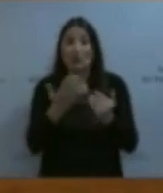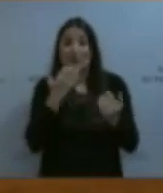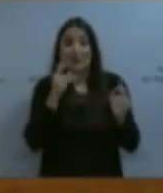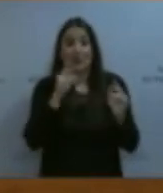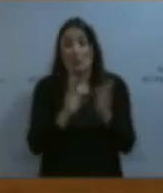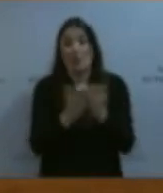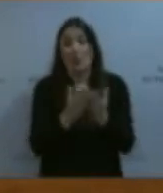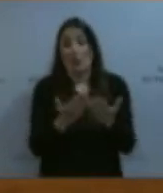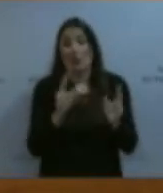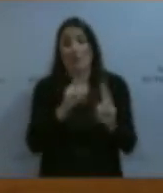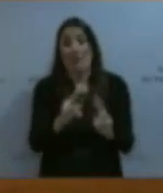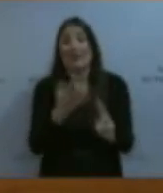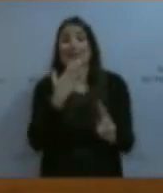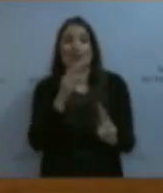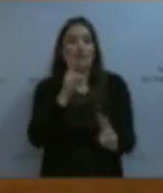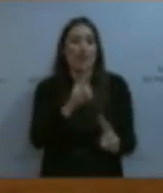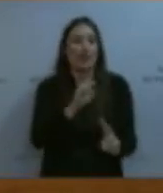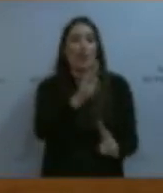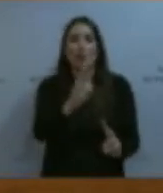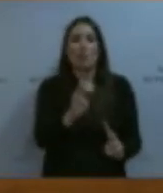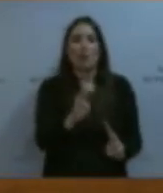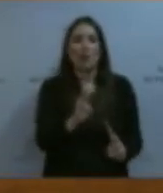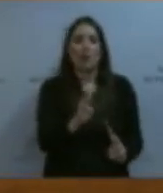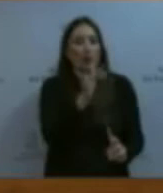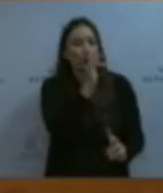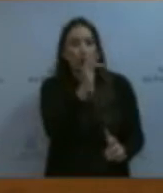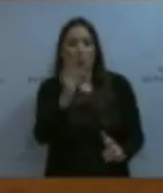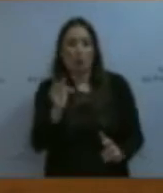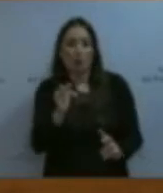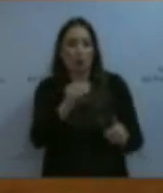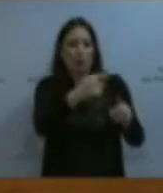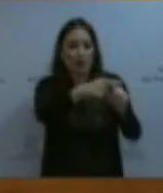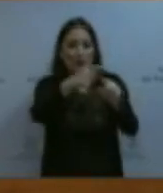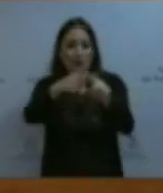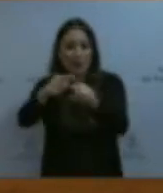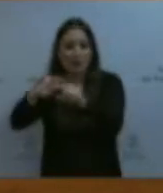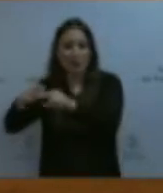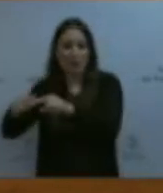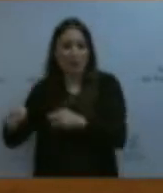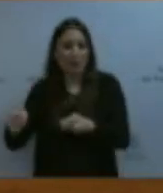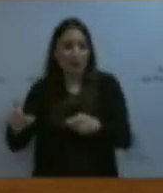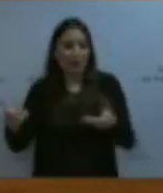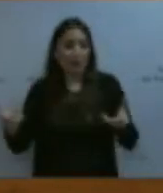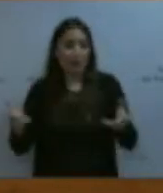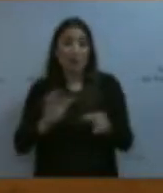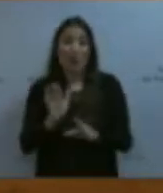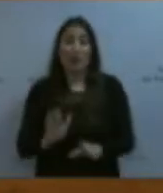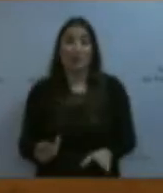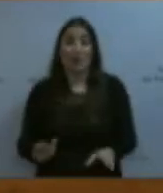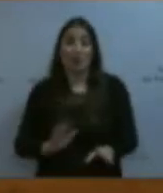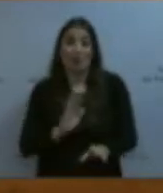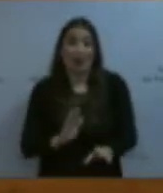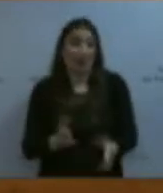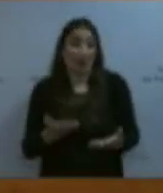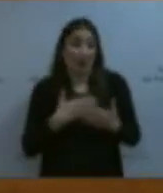PP va comprometiéndose de forma diferenciada en cada llau, cada día, en un área, pues al final pueden acabar